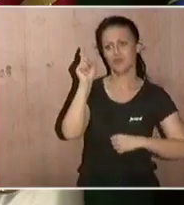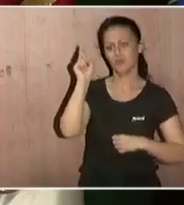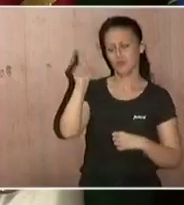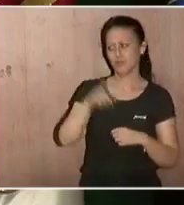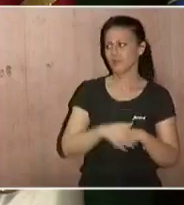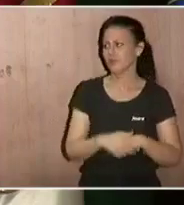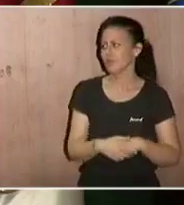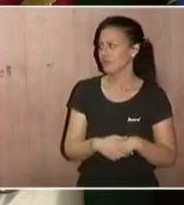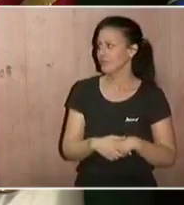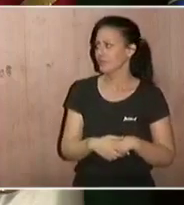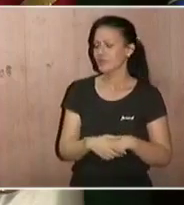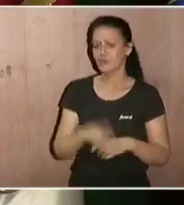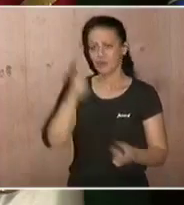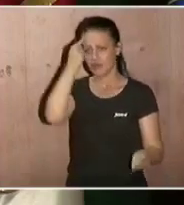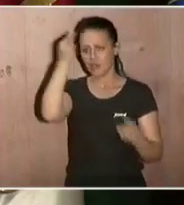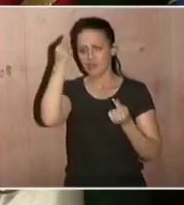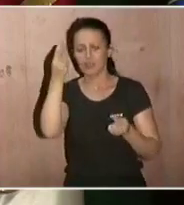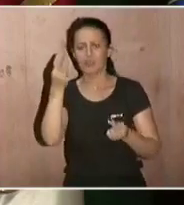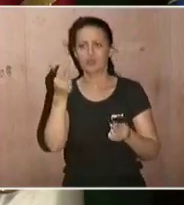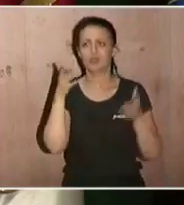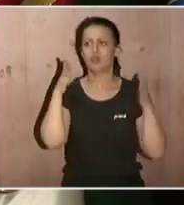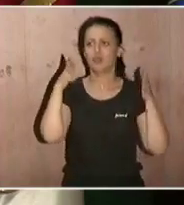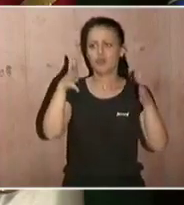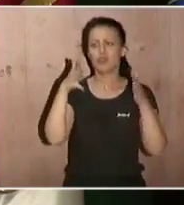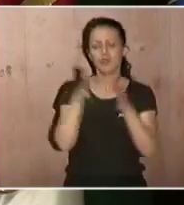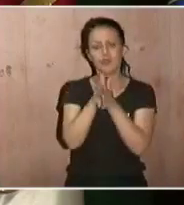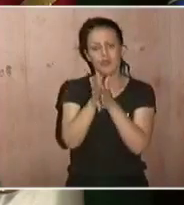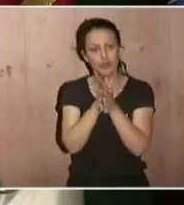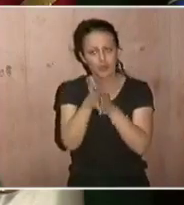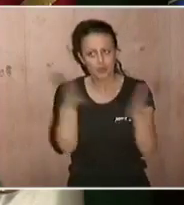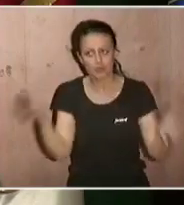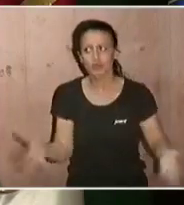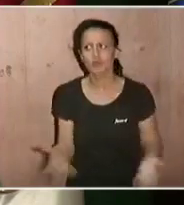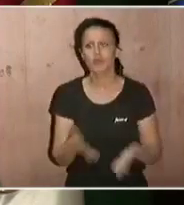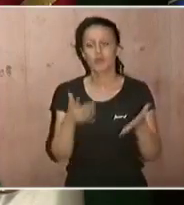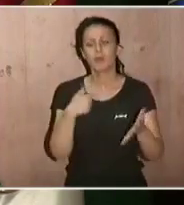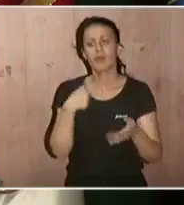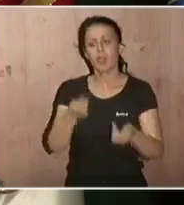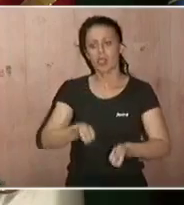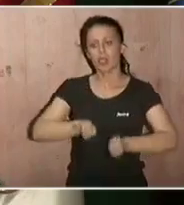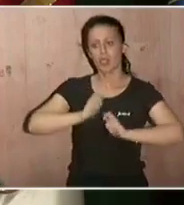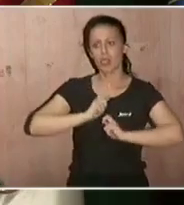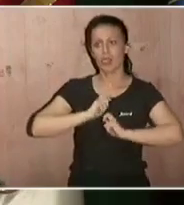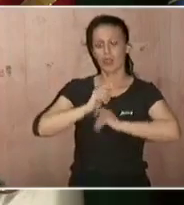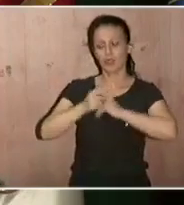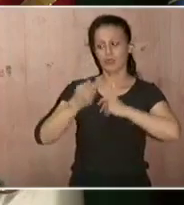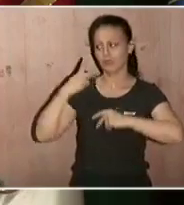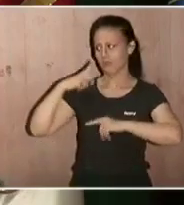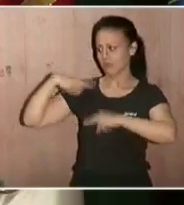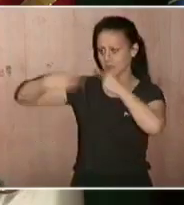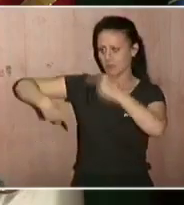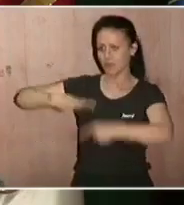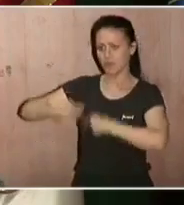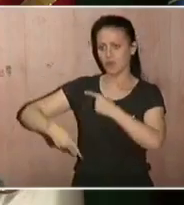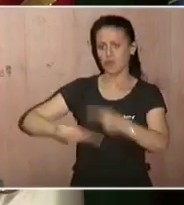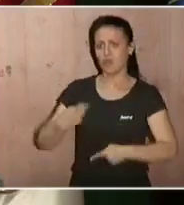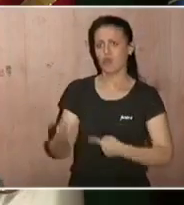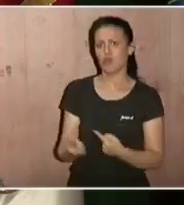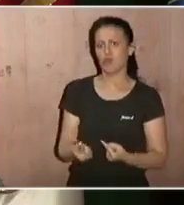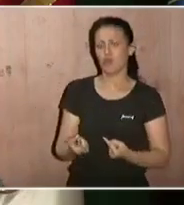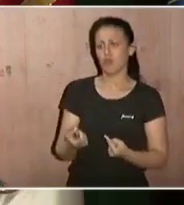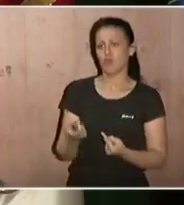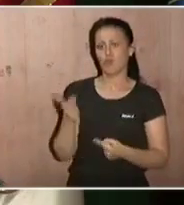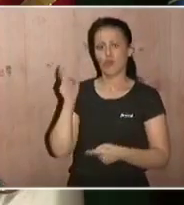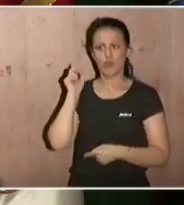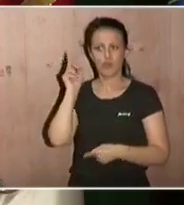correspondiente. Los criterios y consejos que motivan y que a mí me han impulsado en la trayectoria como discípulo de